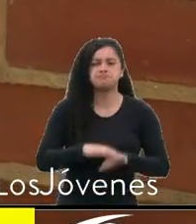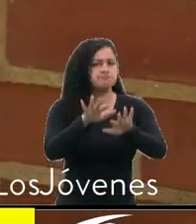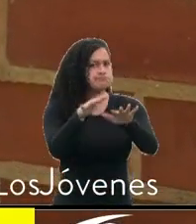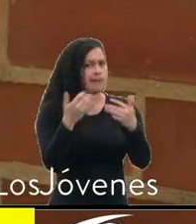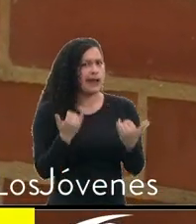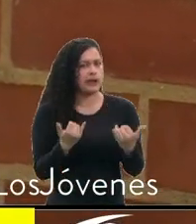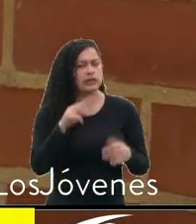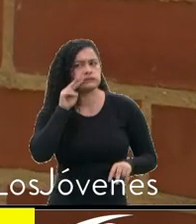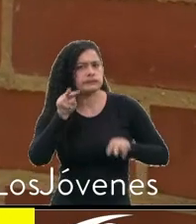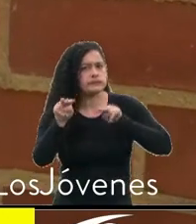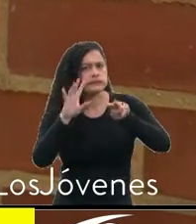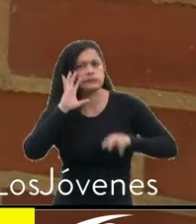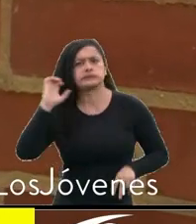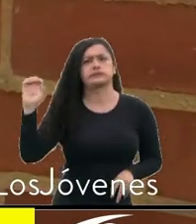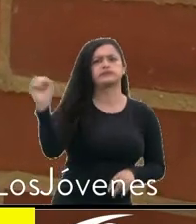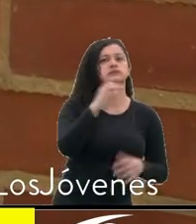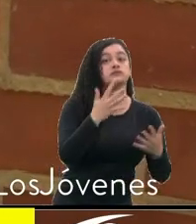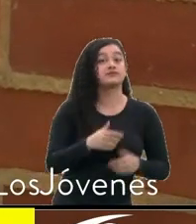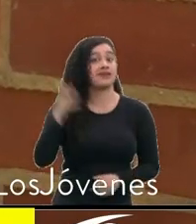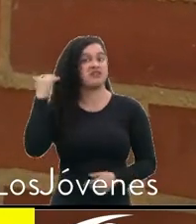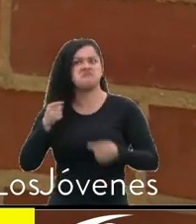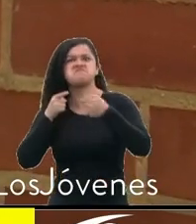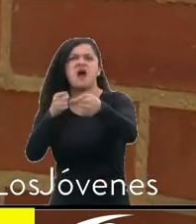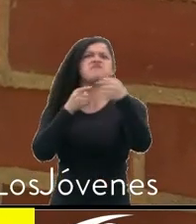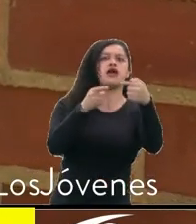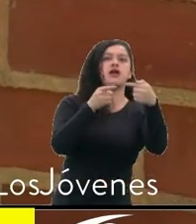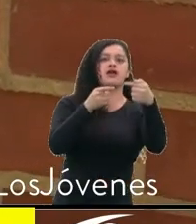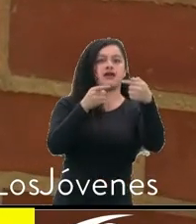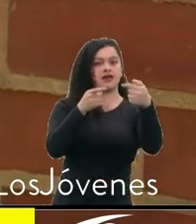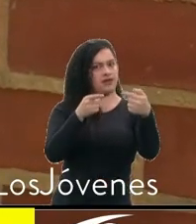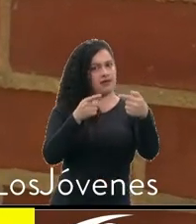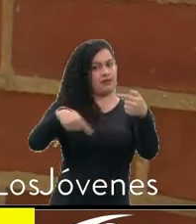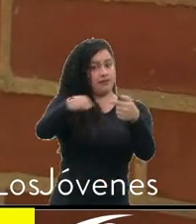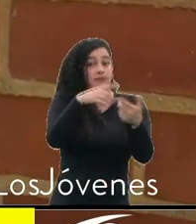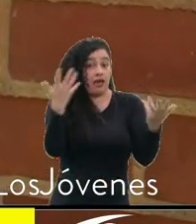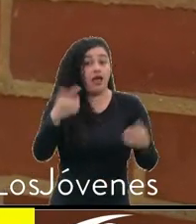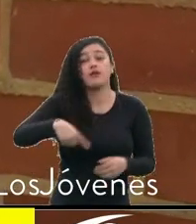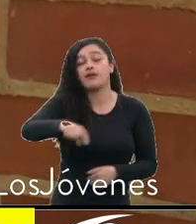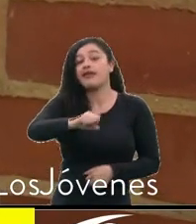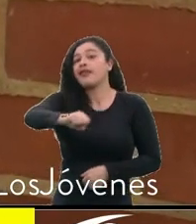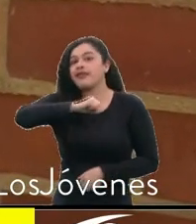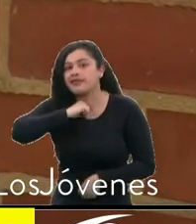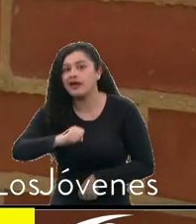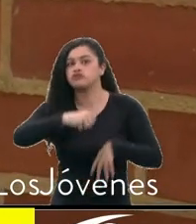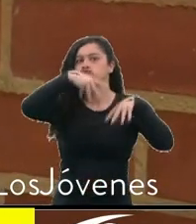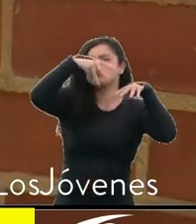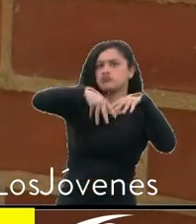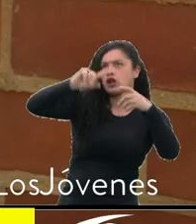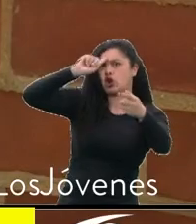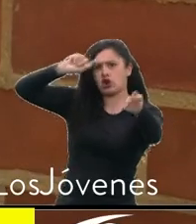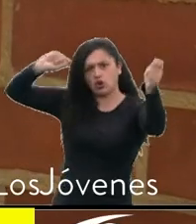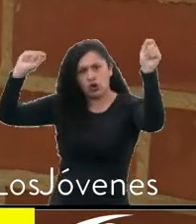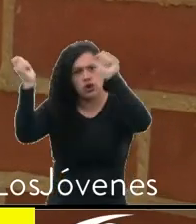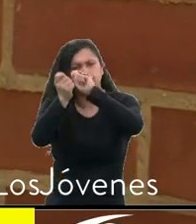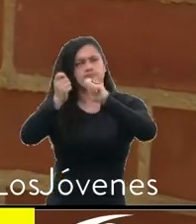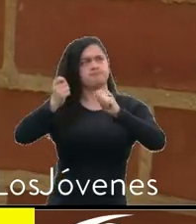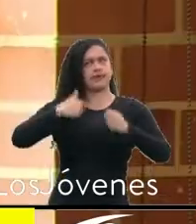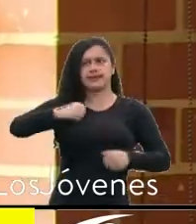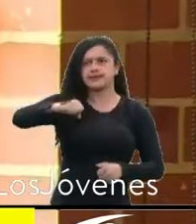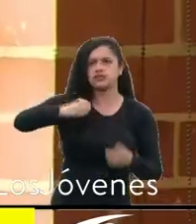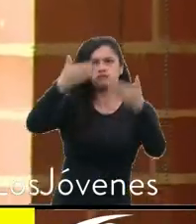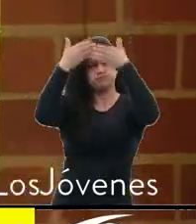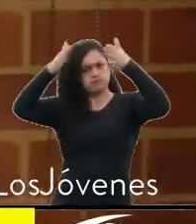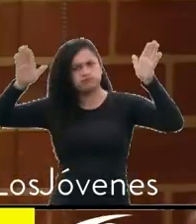por nada y vemos que pues gracias a eso tomaron en cuenta nuestras opiniones y pues dieron la oportunidad de